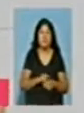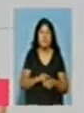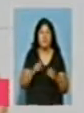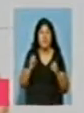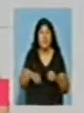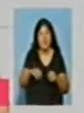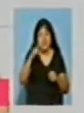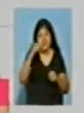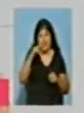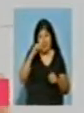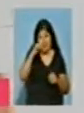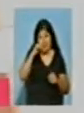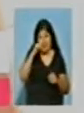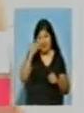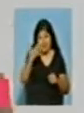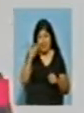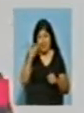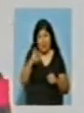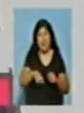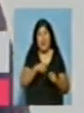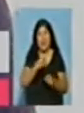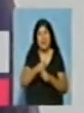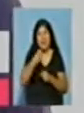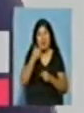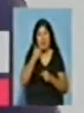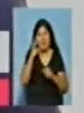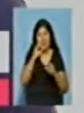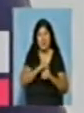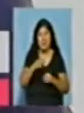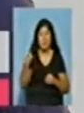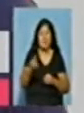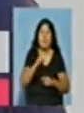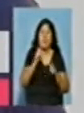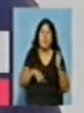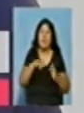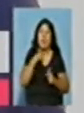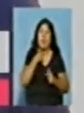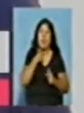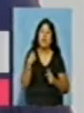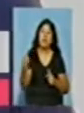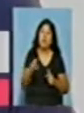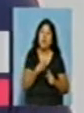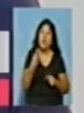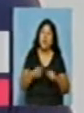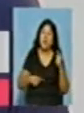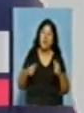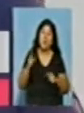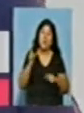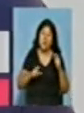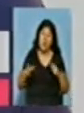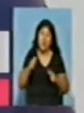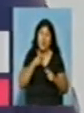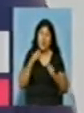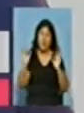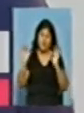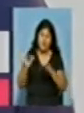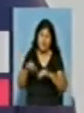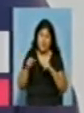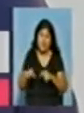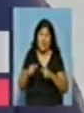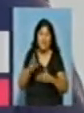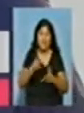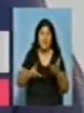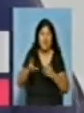17 de la tarde hasta las 23 horas. No, la idea es, digamos, que todo jujeño que está, o la gente del interior, participe, digamos, de este